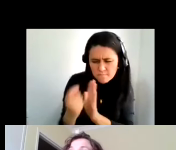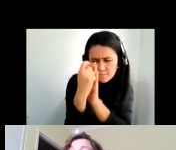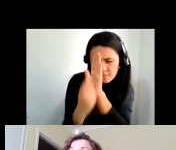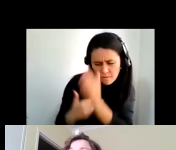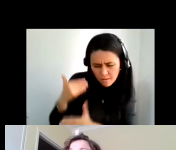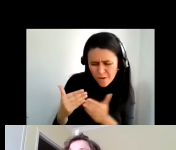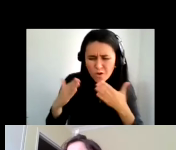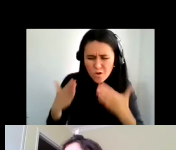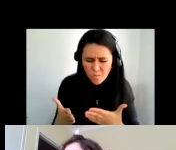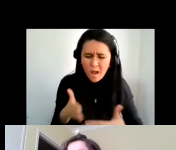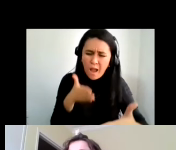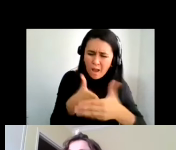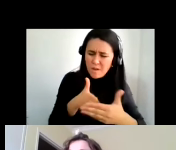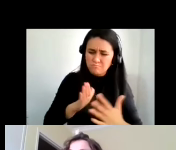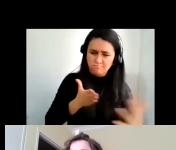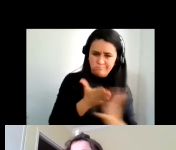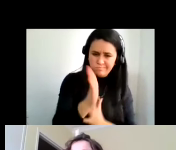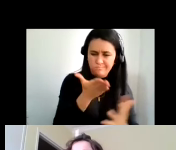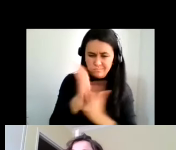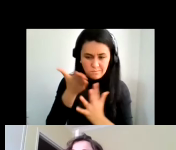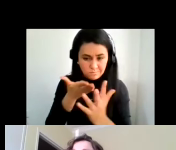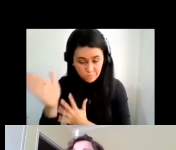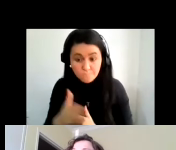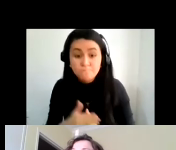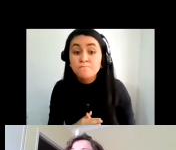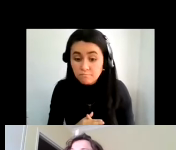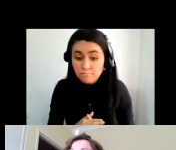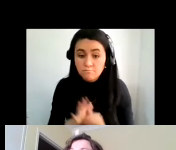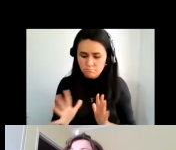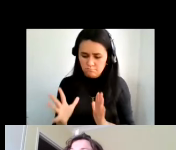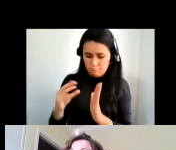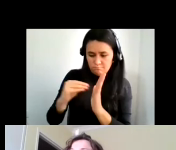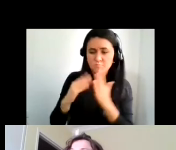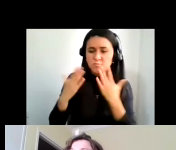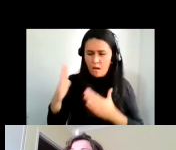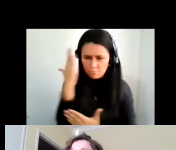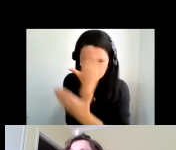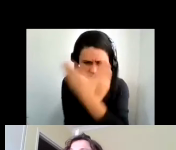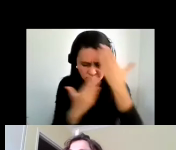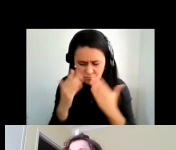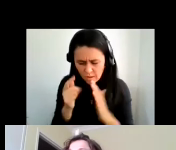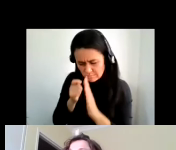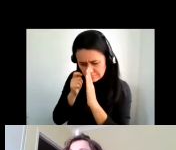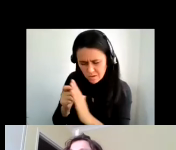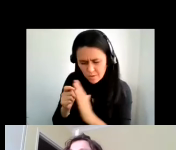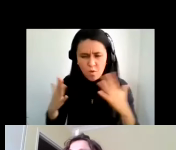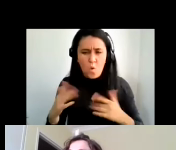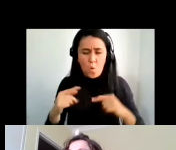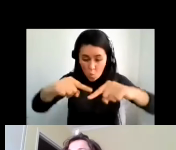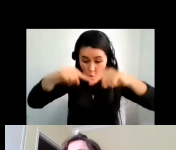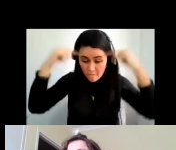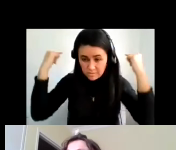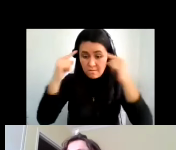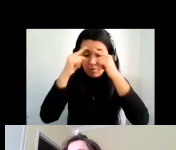and a acceso. review that we commissioned to Johns Esto Hopkins incluye University un estudio de la and Universidad de Johns Hopkins que across analizó